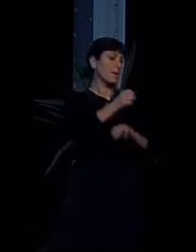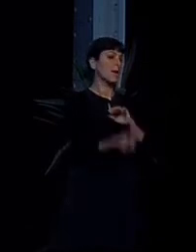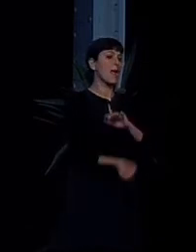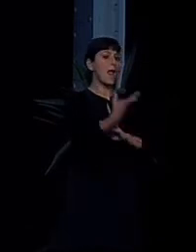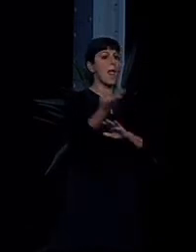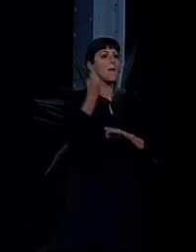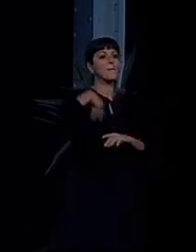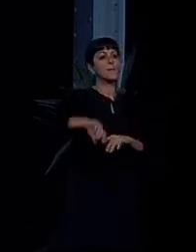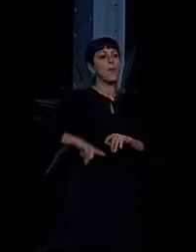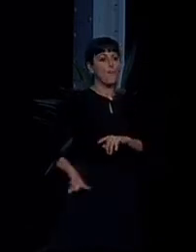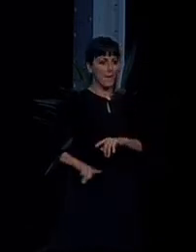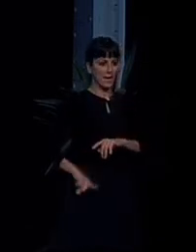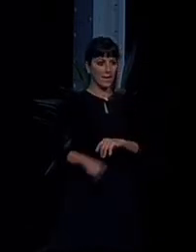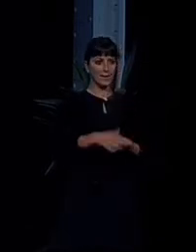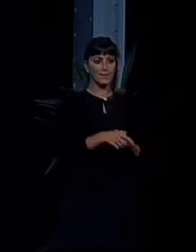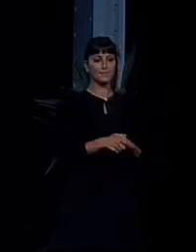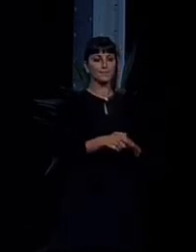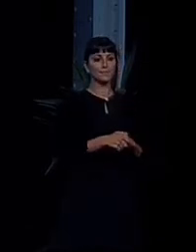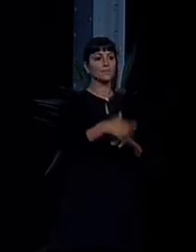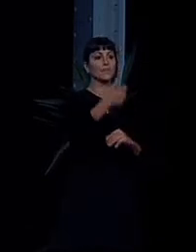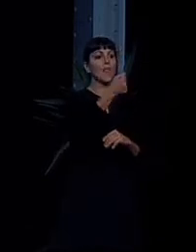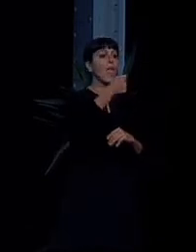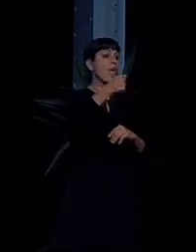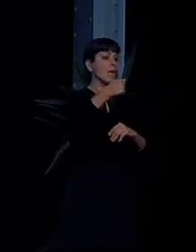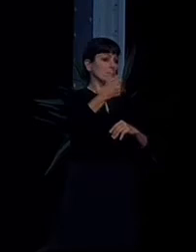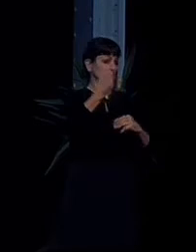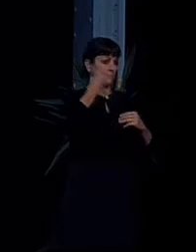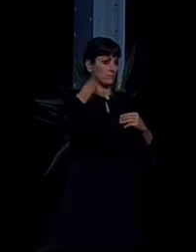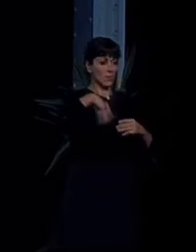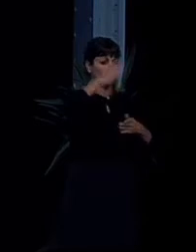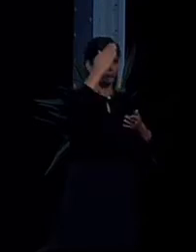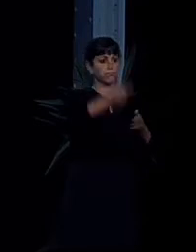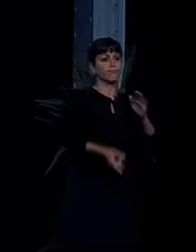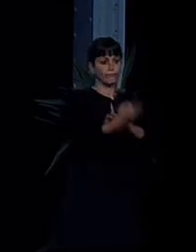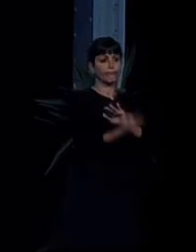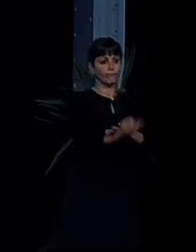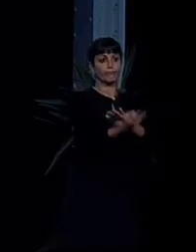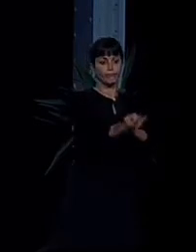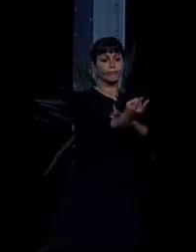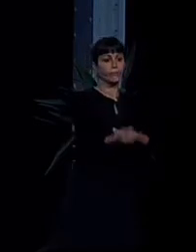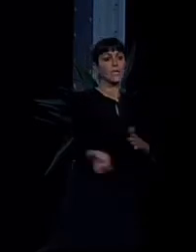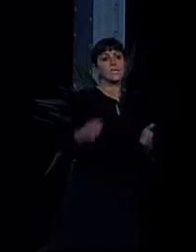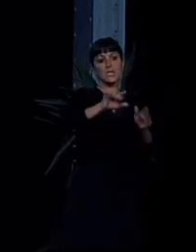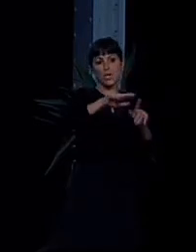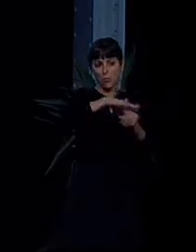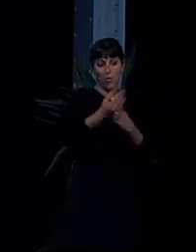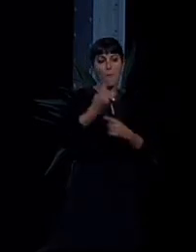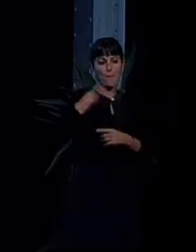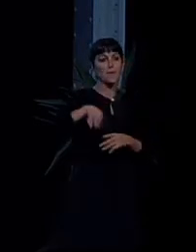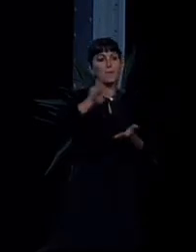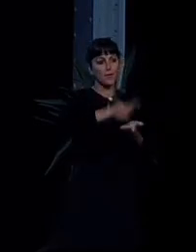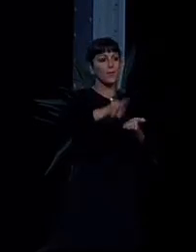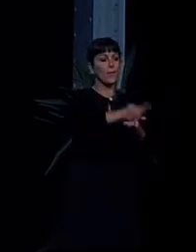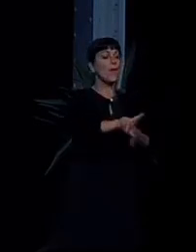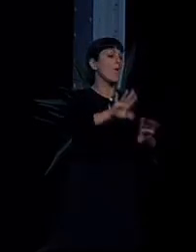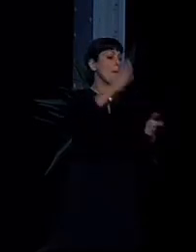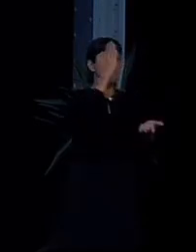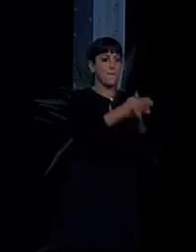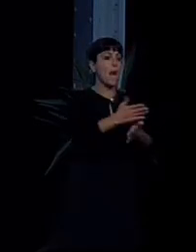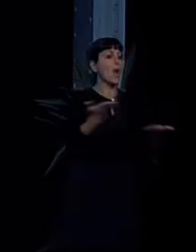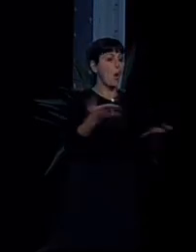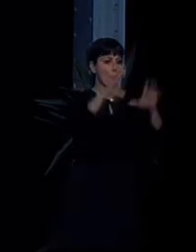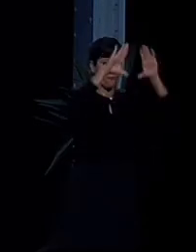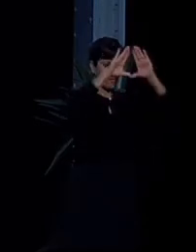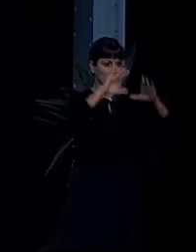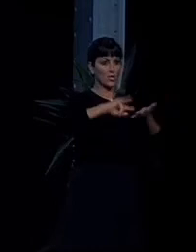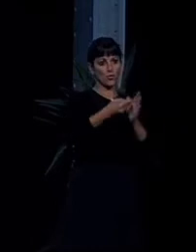deja de suceder i la única forma de pararlo és el feminisme. I La voràgine de Santander, Nerea Barjola, microfísica